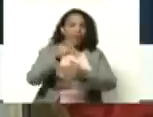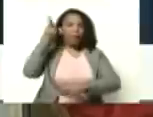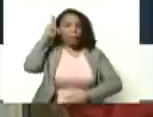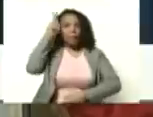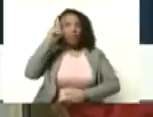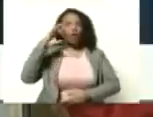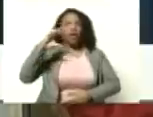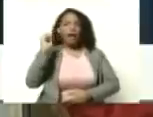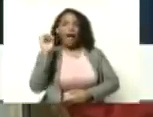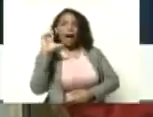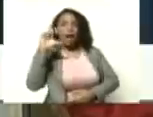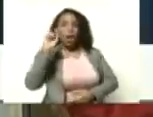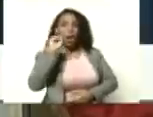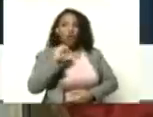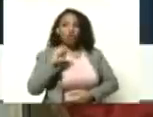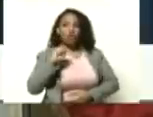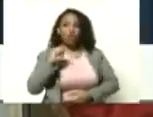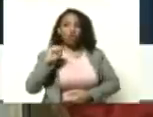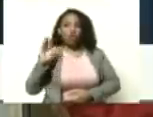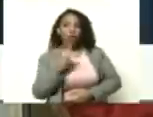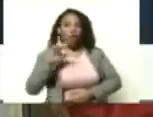carlos lanz